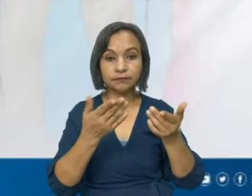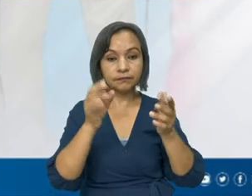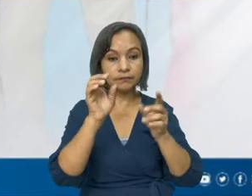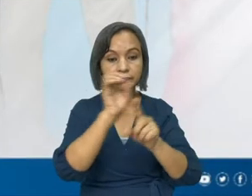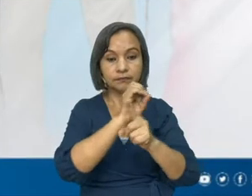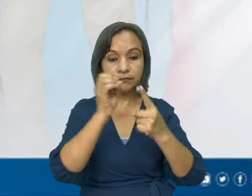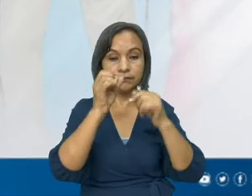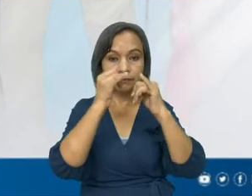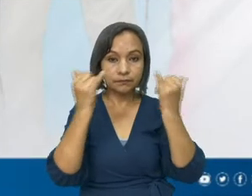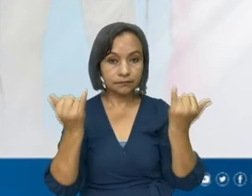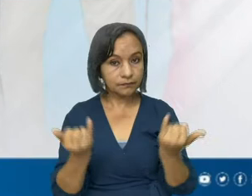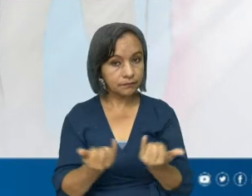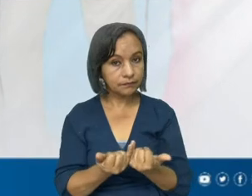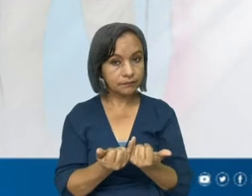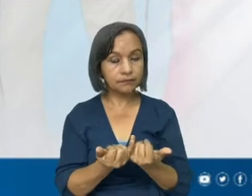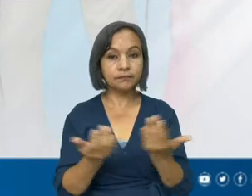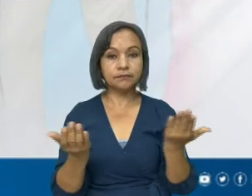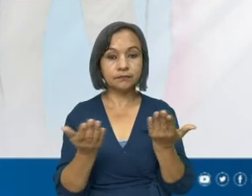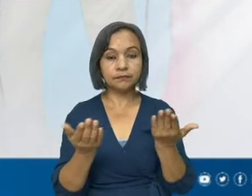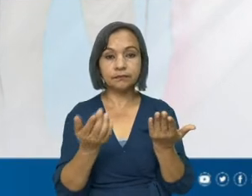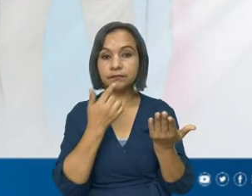organismos internacionales,